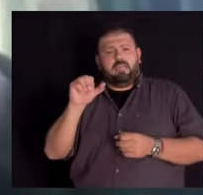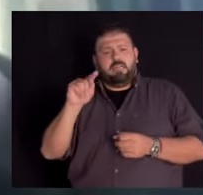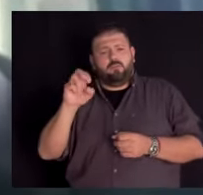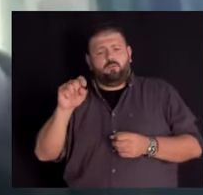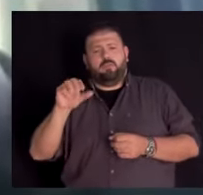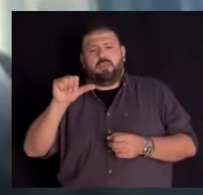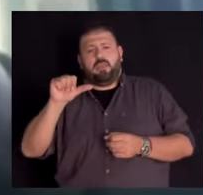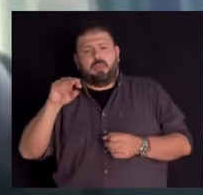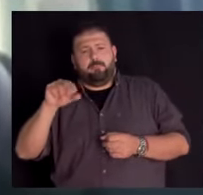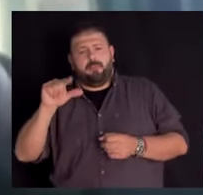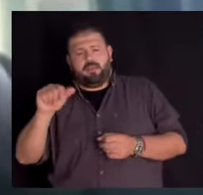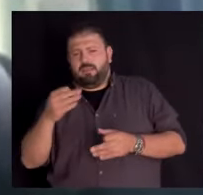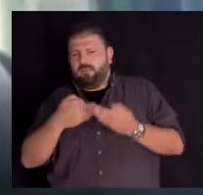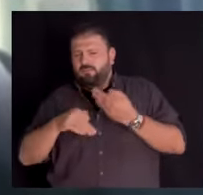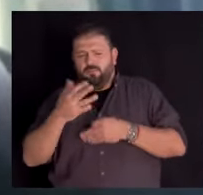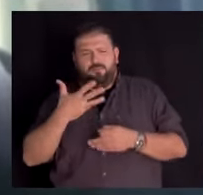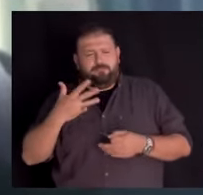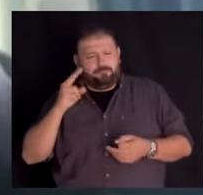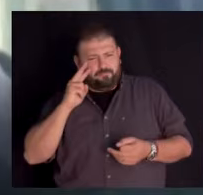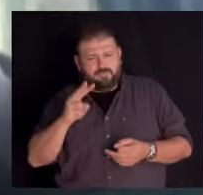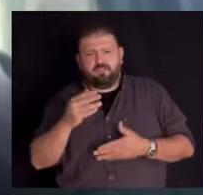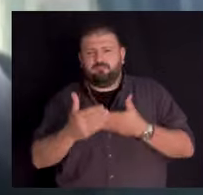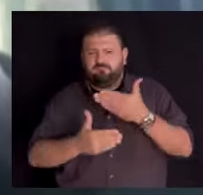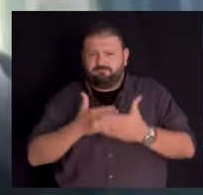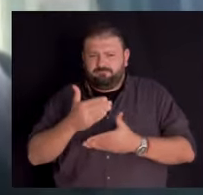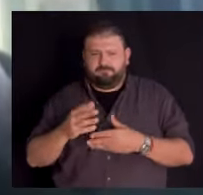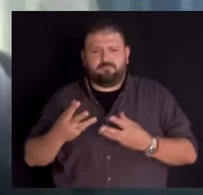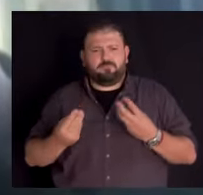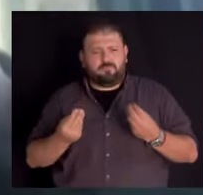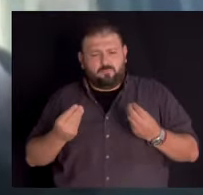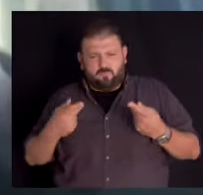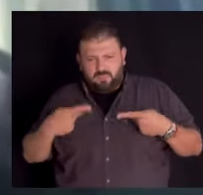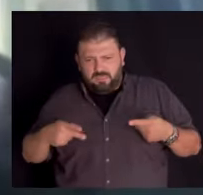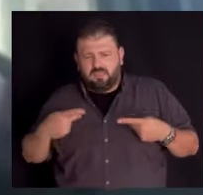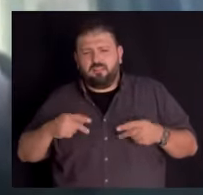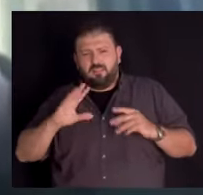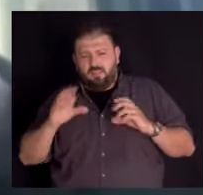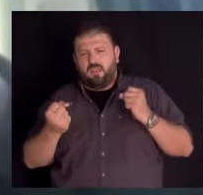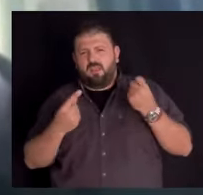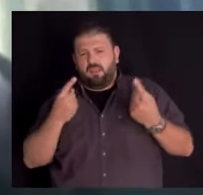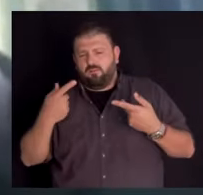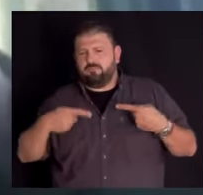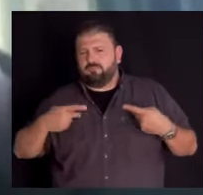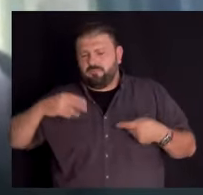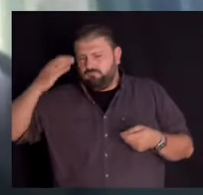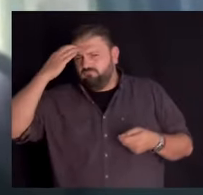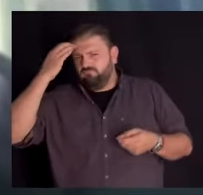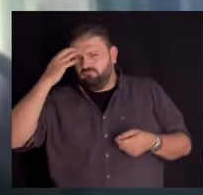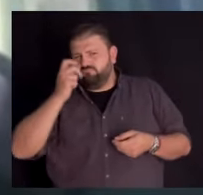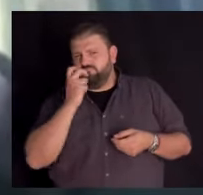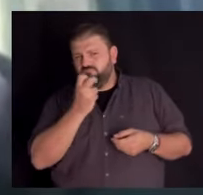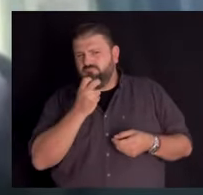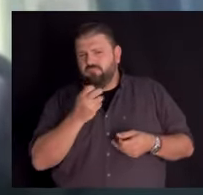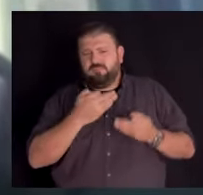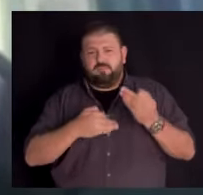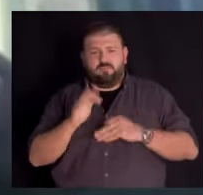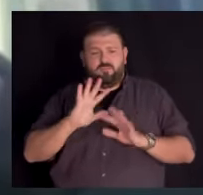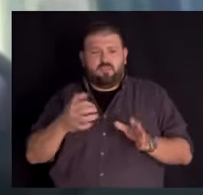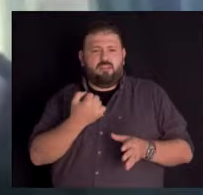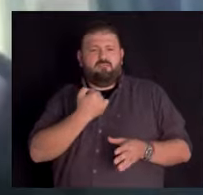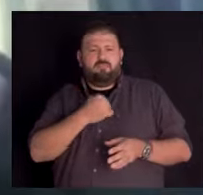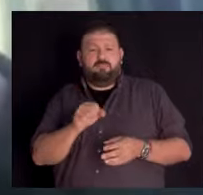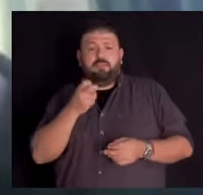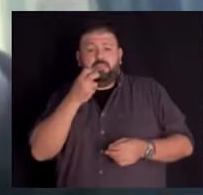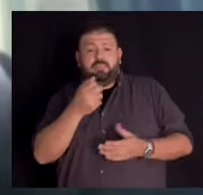sistema nervioso, lo voy a explicar adelante. Hay mucha gente que lo conoce y se hizo famoso por la cuestión de que